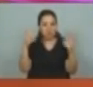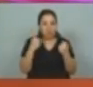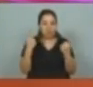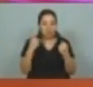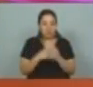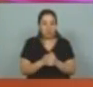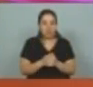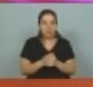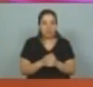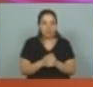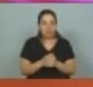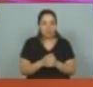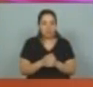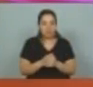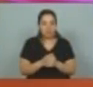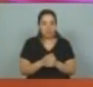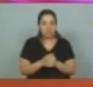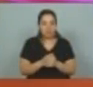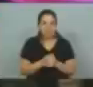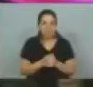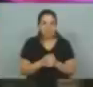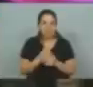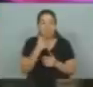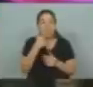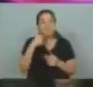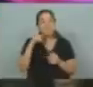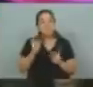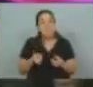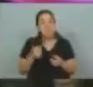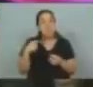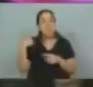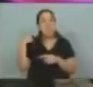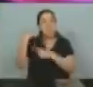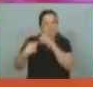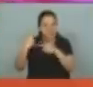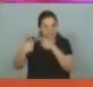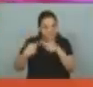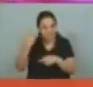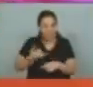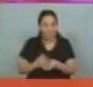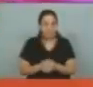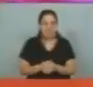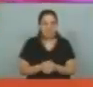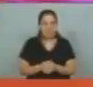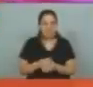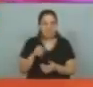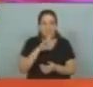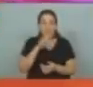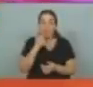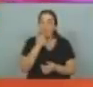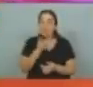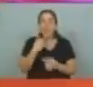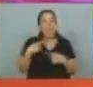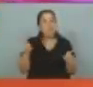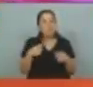Parece que genéticamente las cosas también obviamente se heredan. ¡A cruzar los dedos! La música es la lengua de todas las lenguas.